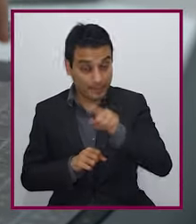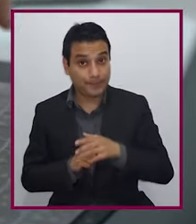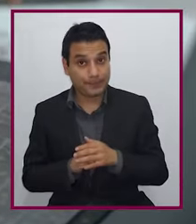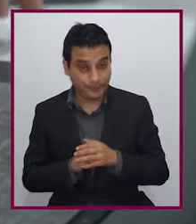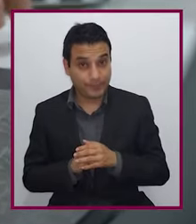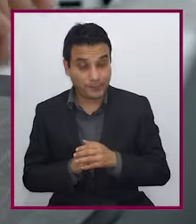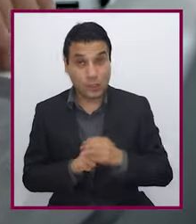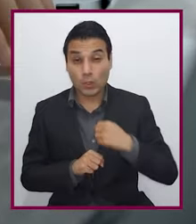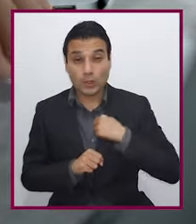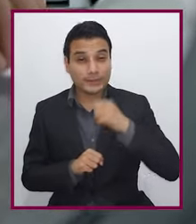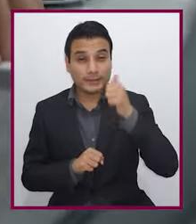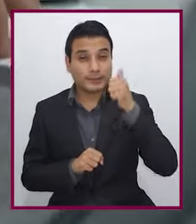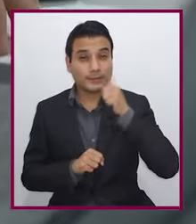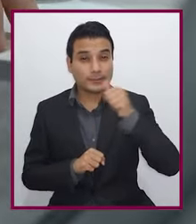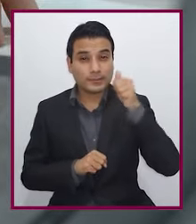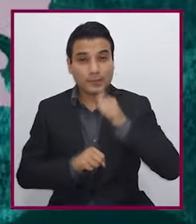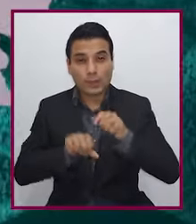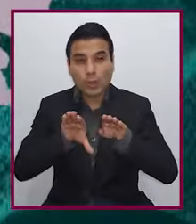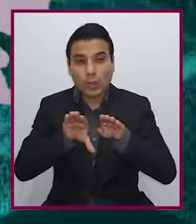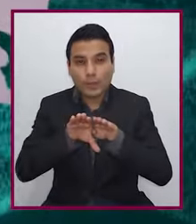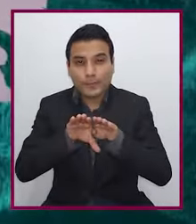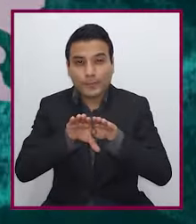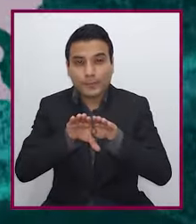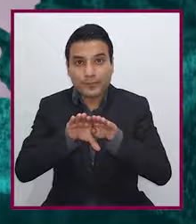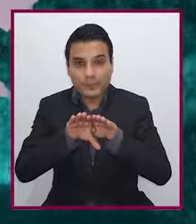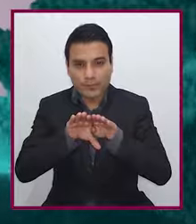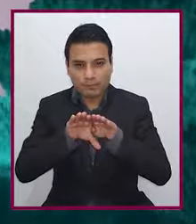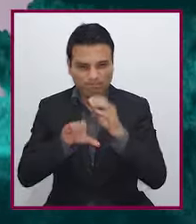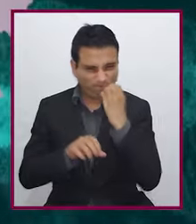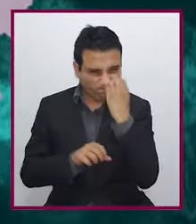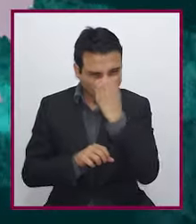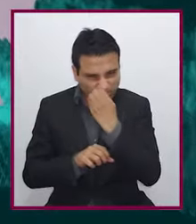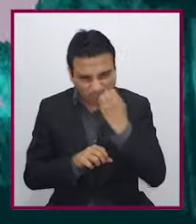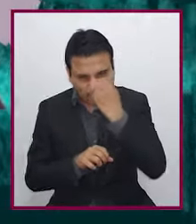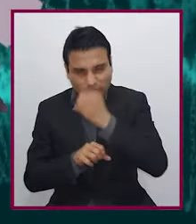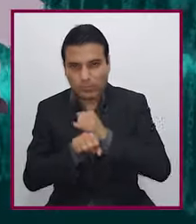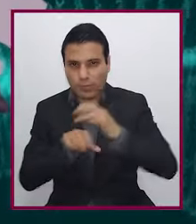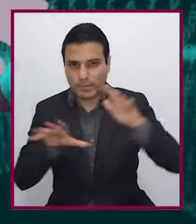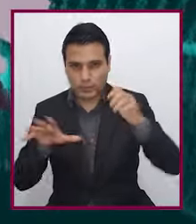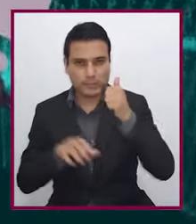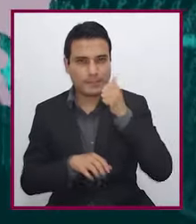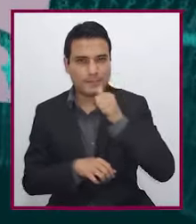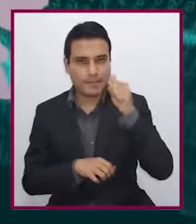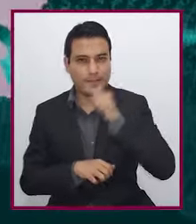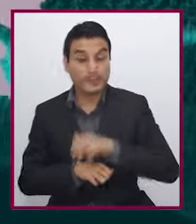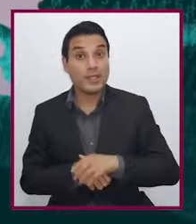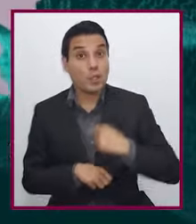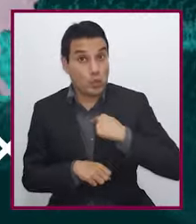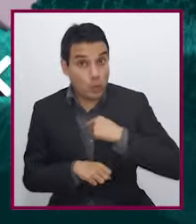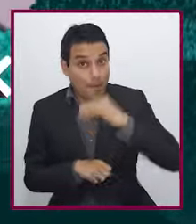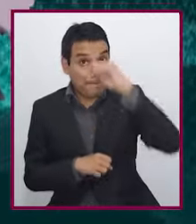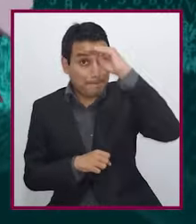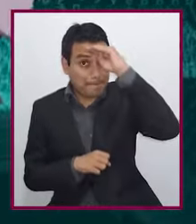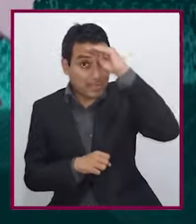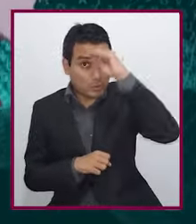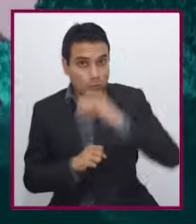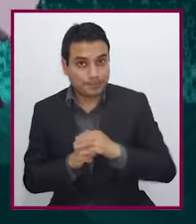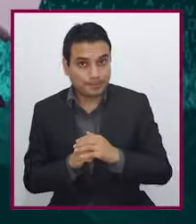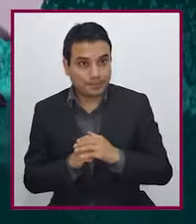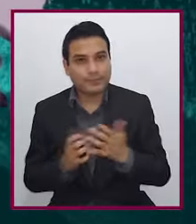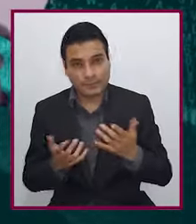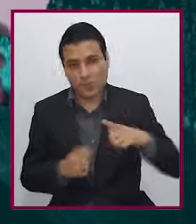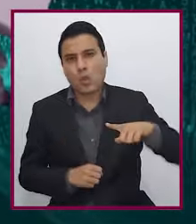carácter incluso mencionan, y también una disposición para entender de manera crítica a la información.